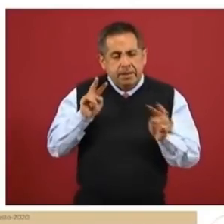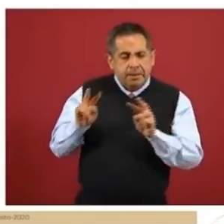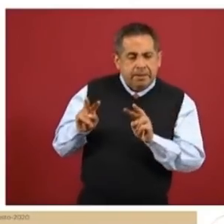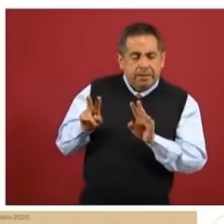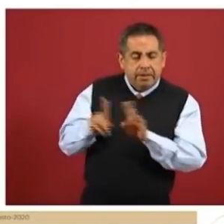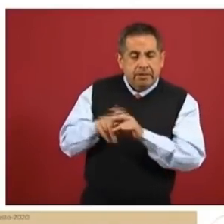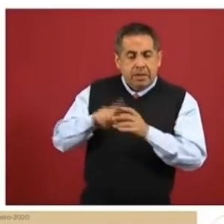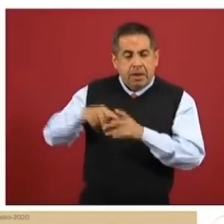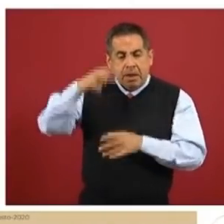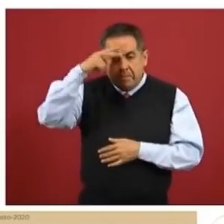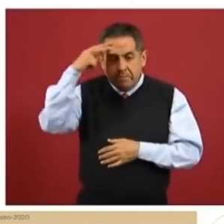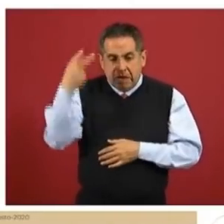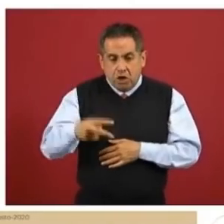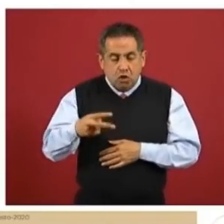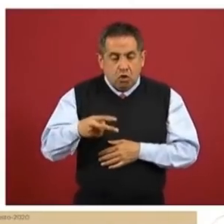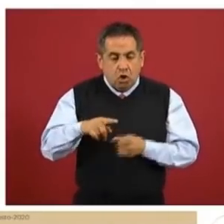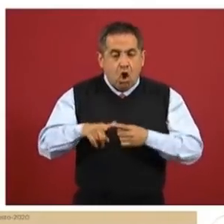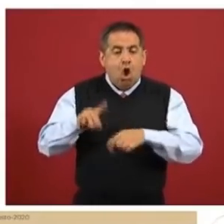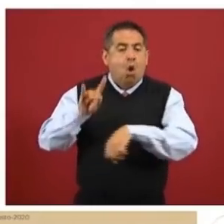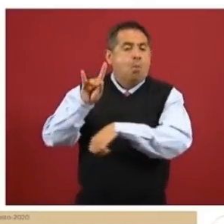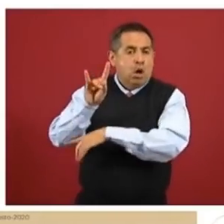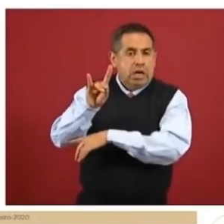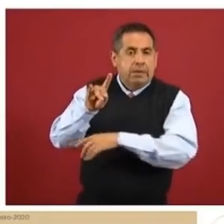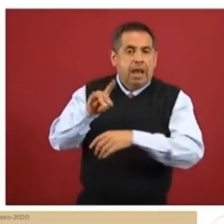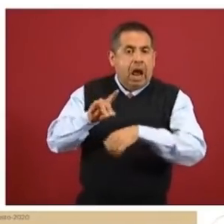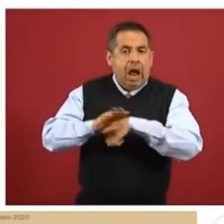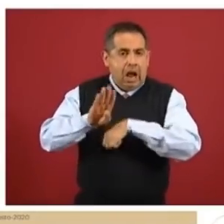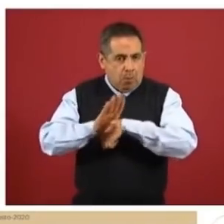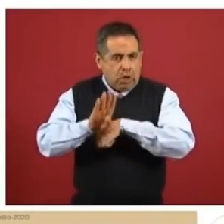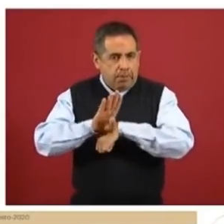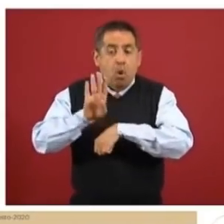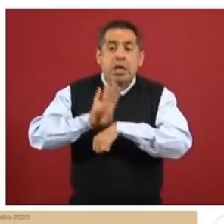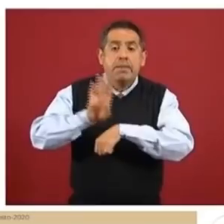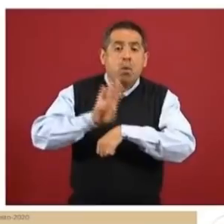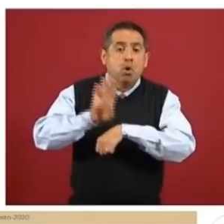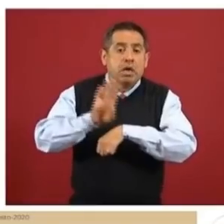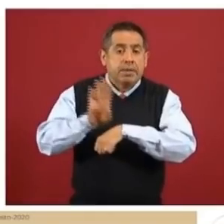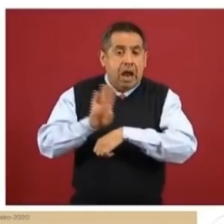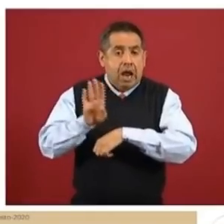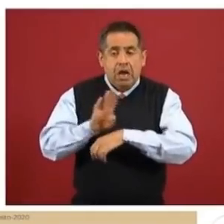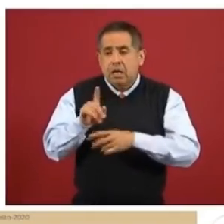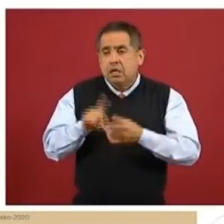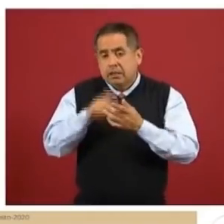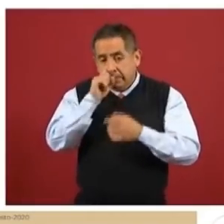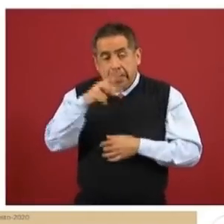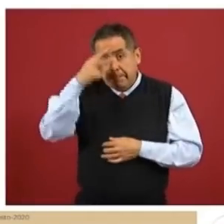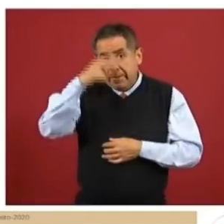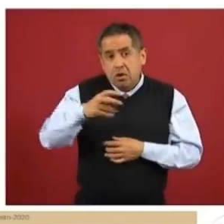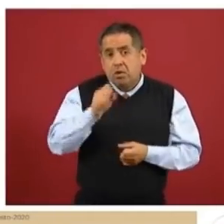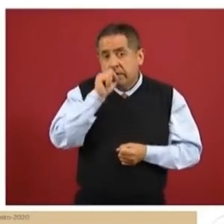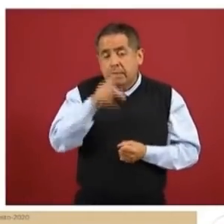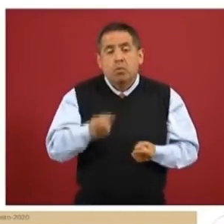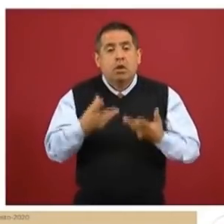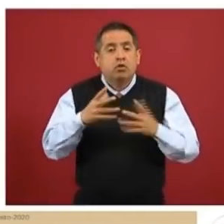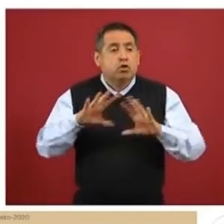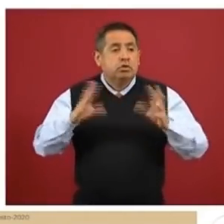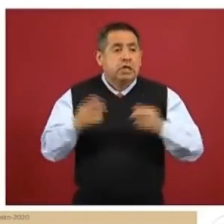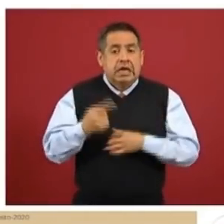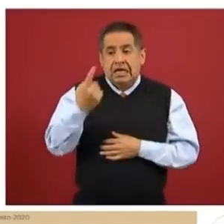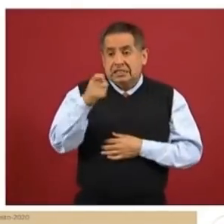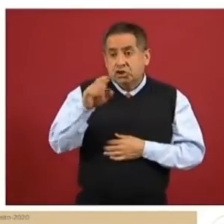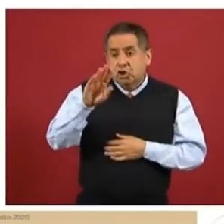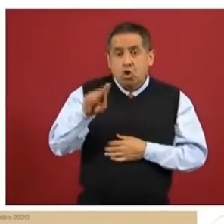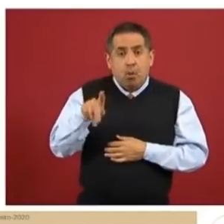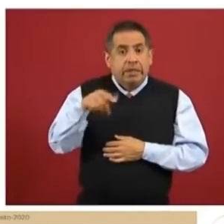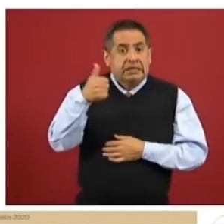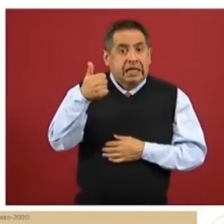la bandera de México, Bolivia, perdón, también con 2 casos, y vemos la bandera de México. México tuvo 196